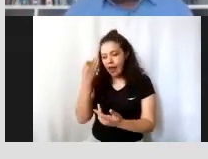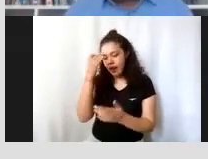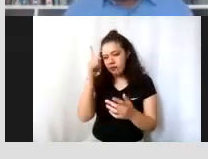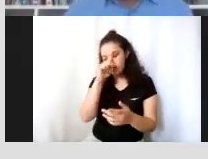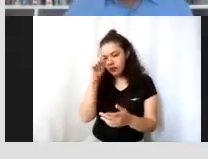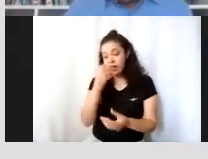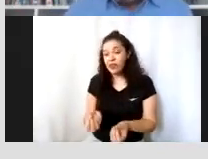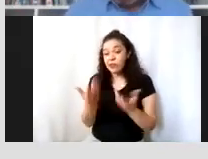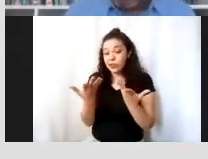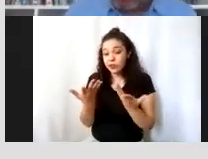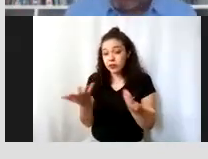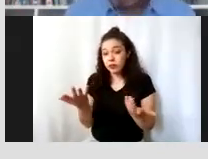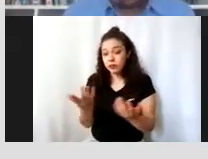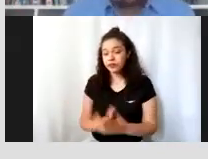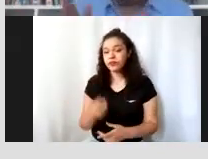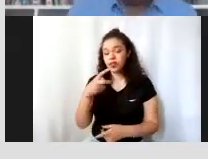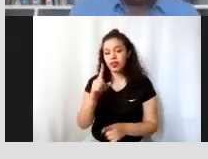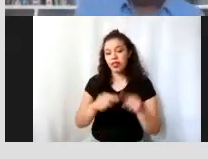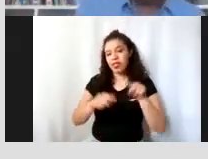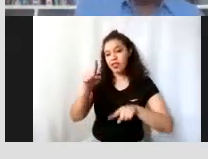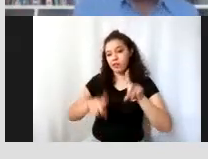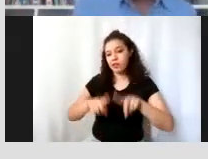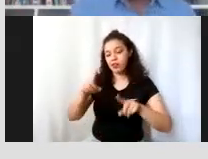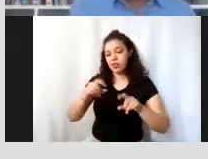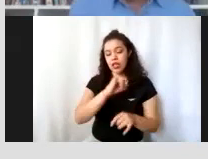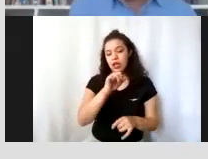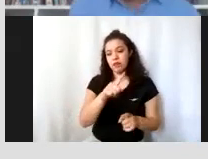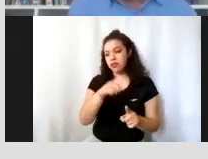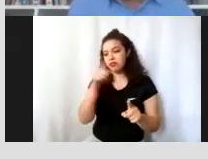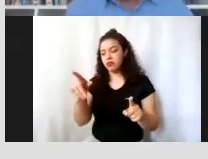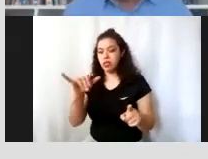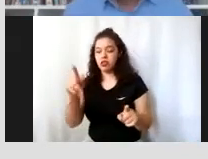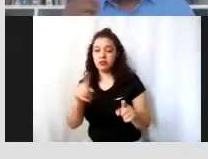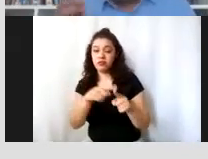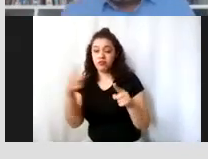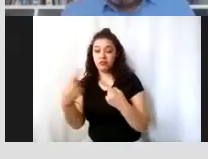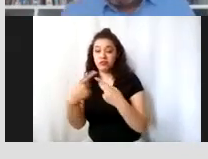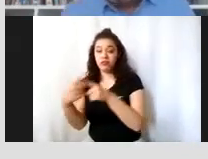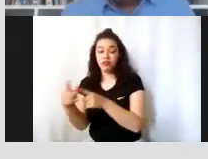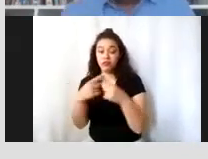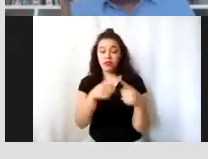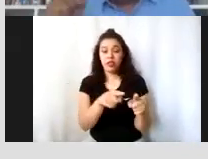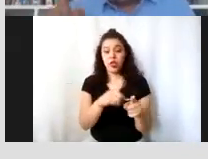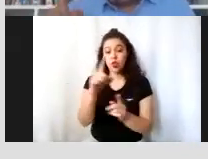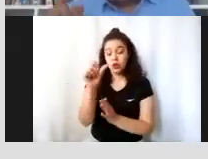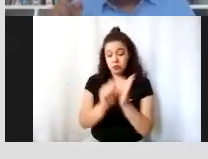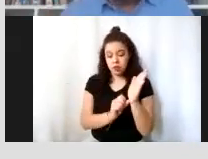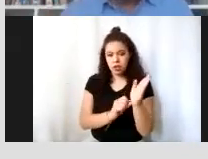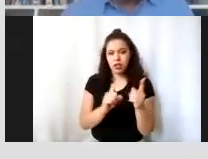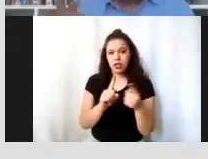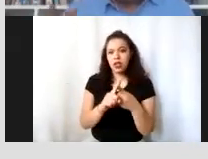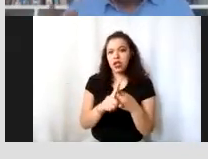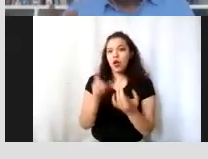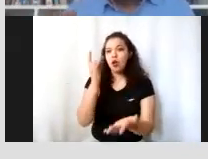¿Cuánto? Esto varía de una IAP a otra IAP. Pueden darle asistencia un mes, por única